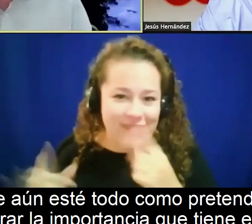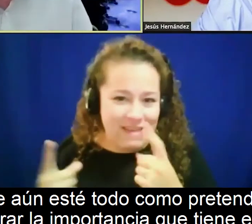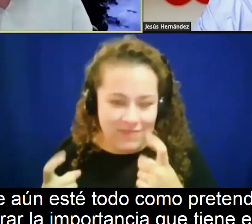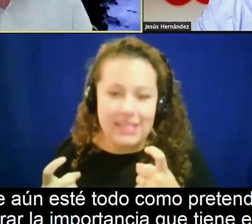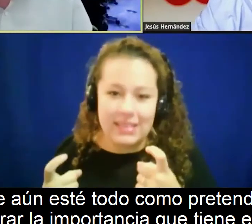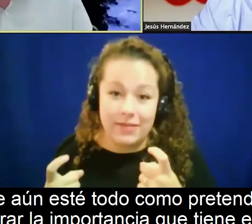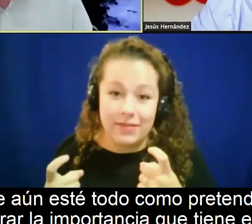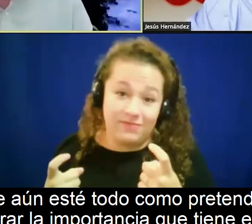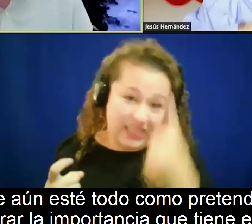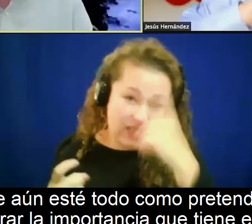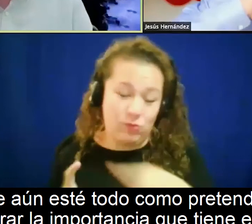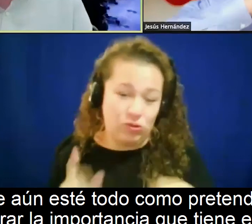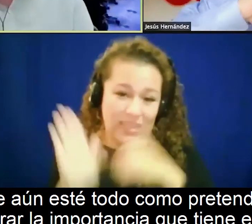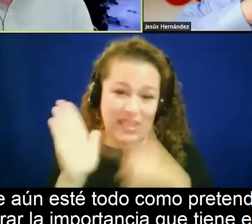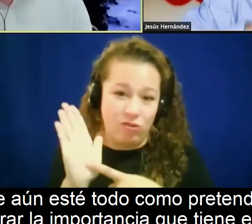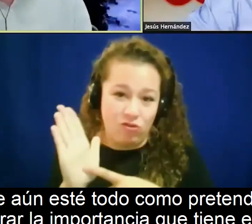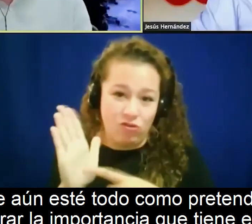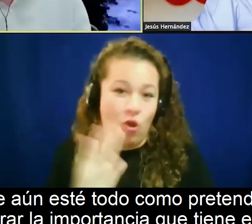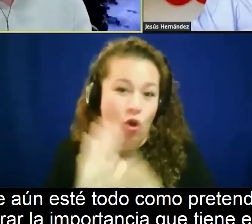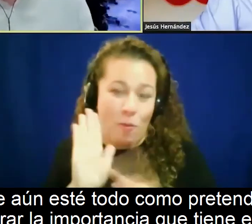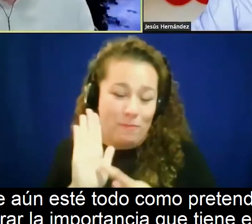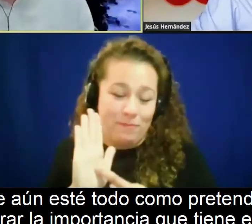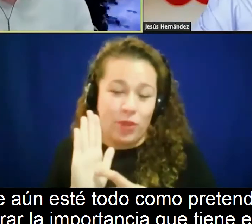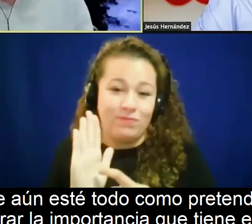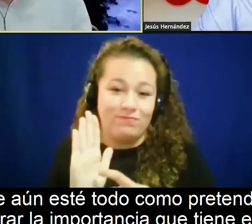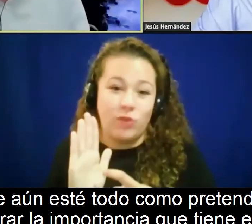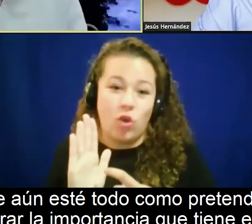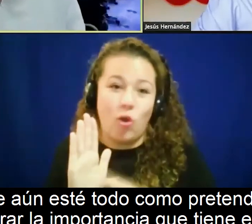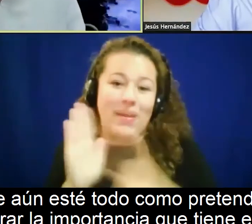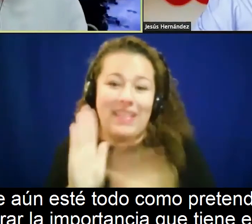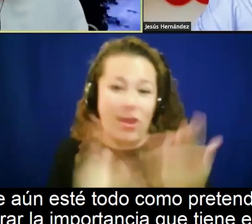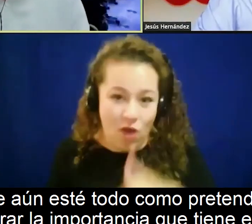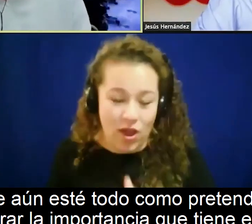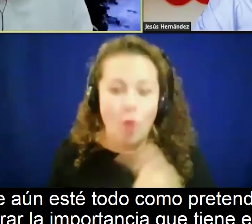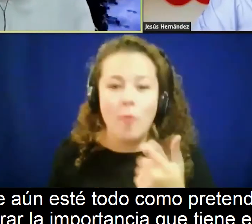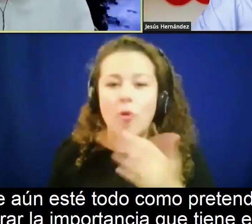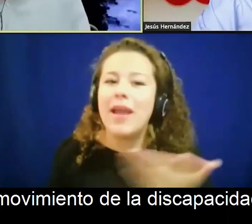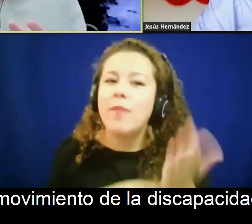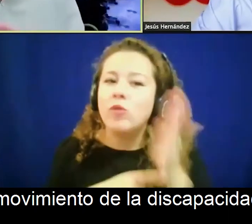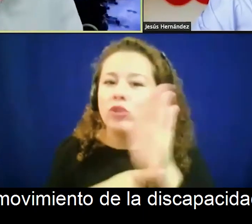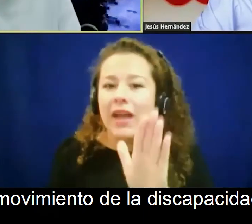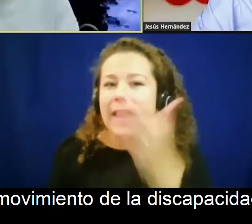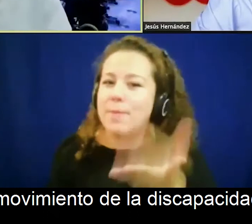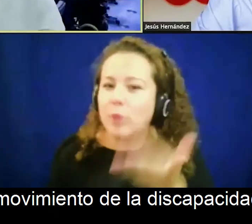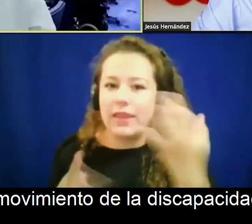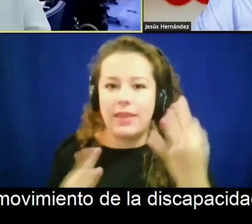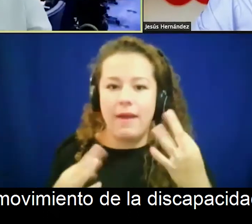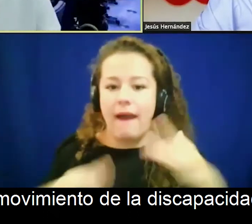ocurre. Que para un poco mostrar la importancia que tiene el estar activo y el